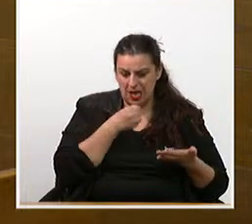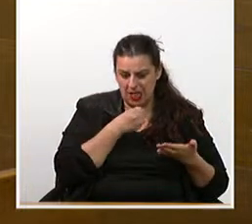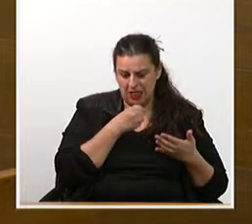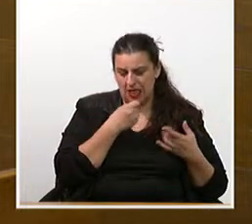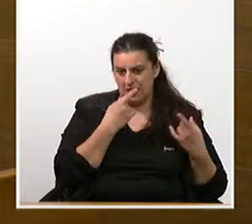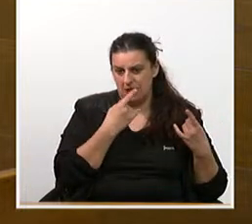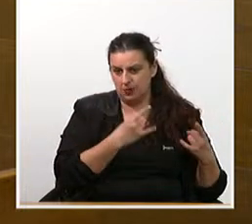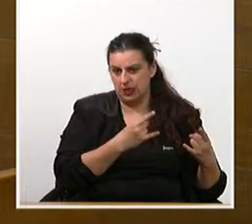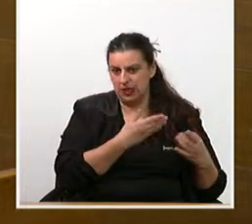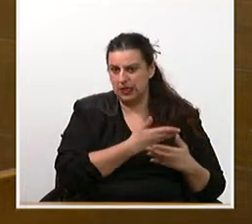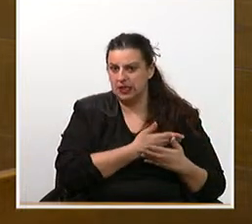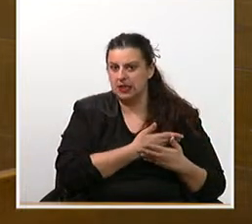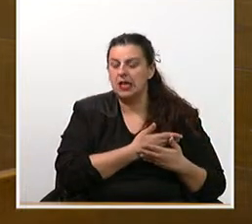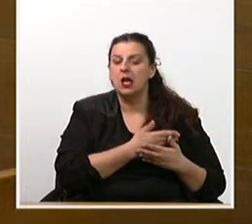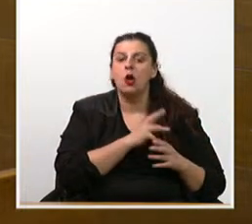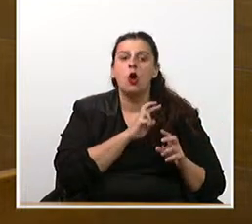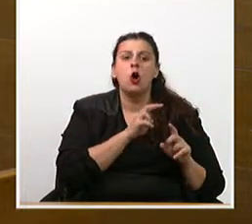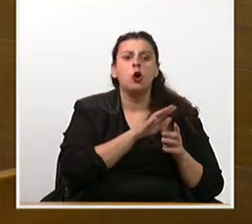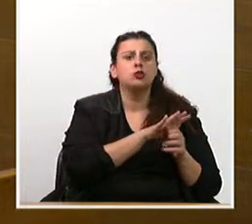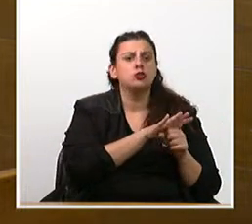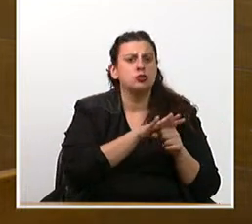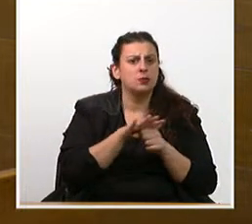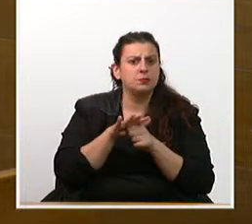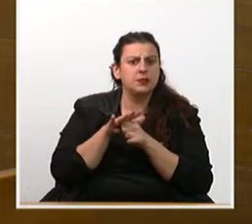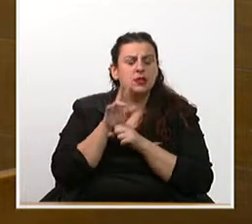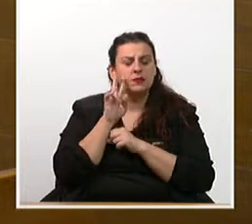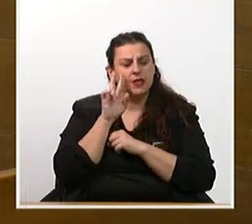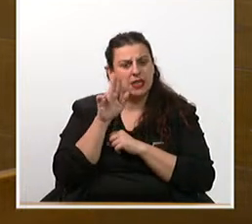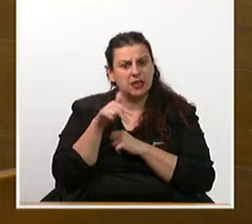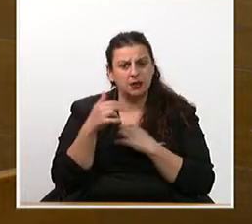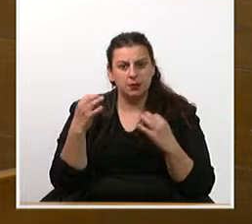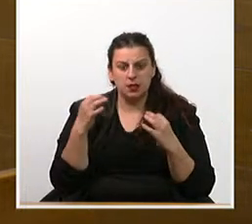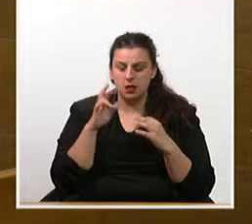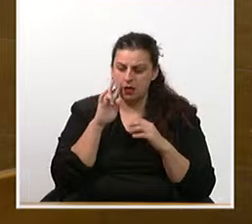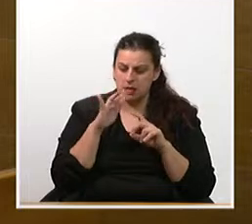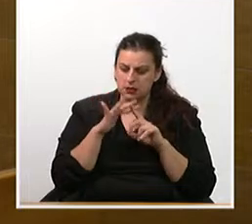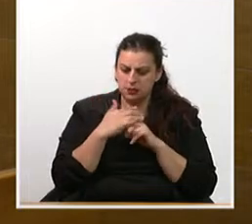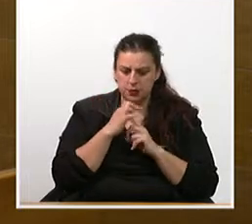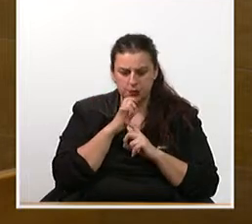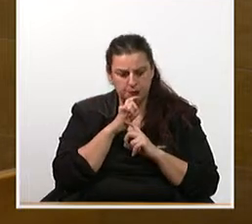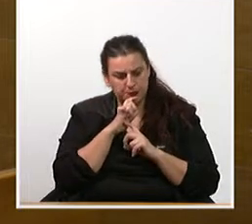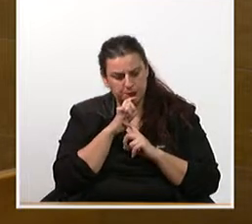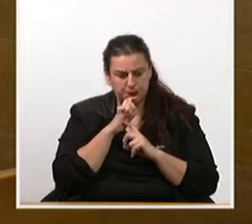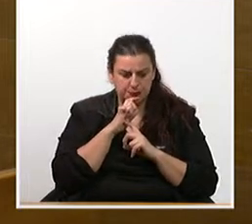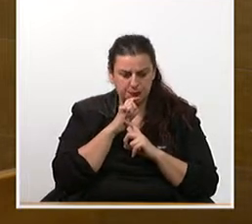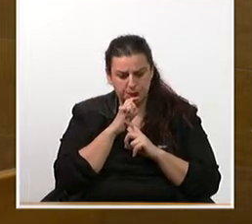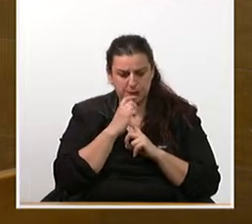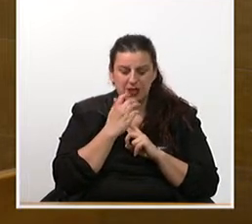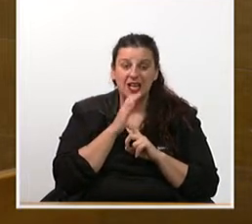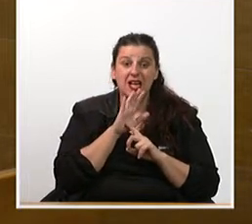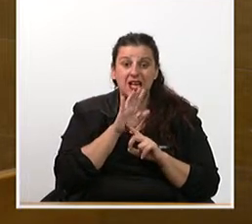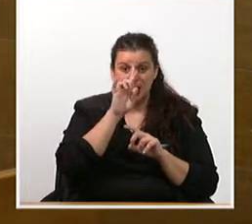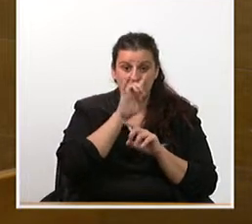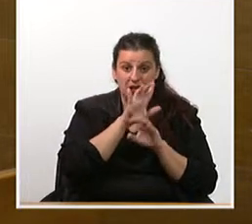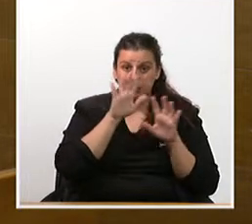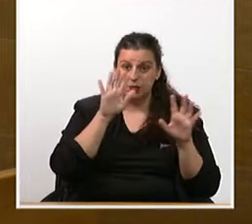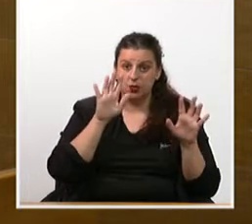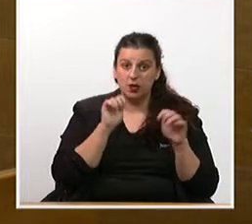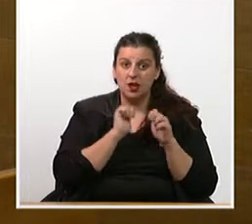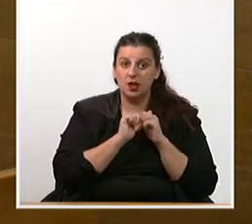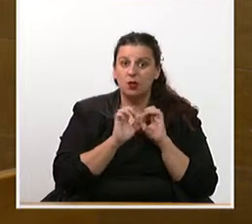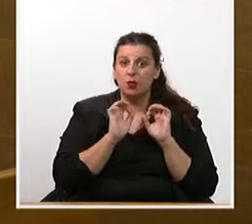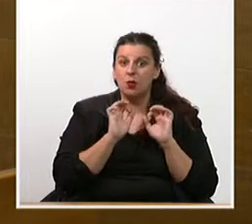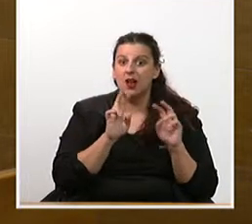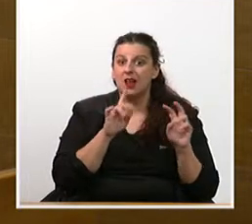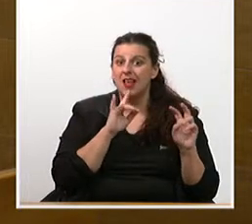otros ámbitos también hemos podido saber que se han encontrado con una situación complicada donde un ejemplo claro de ello es en materia de